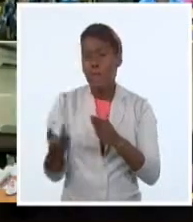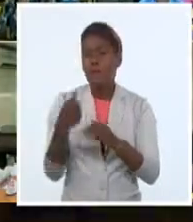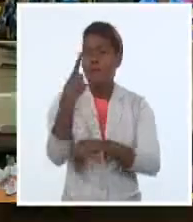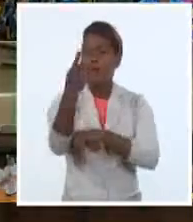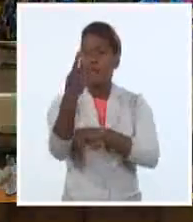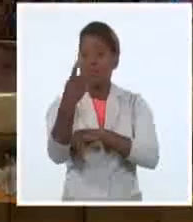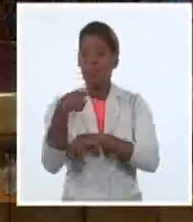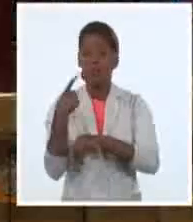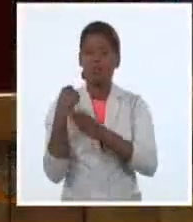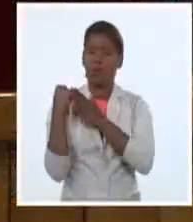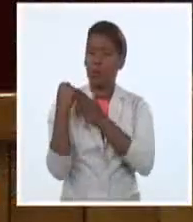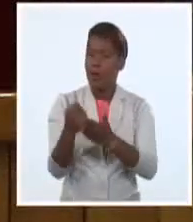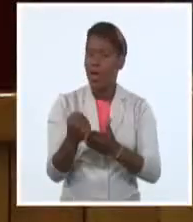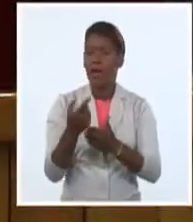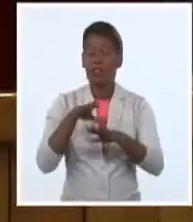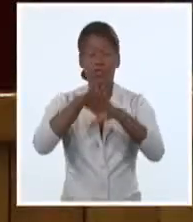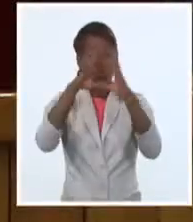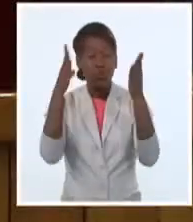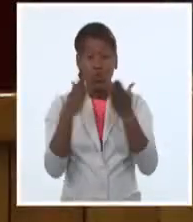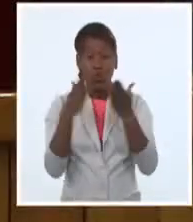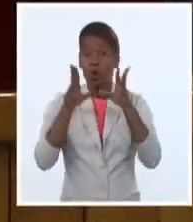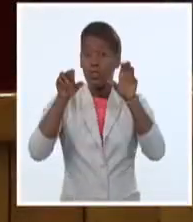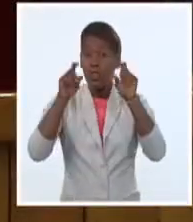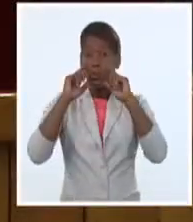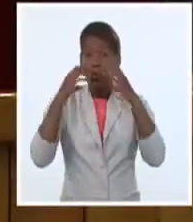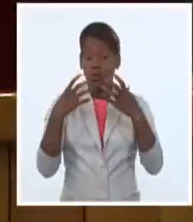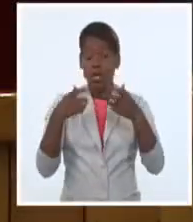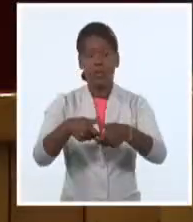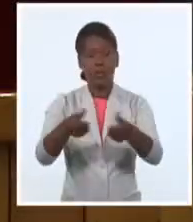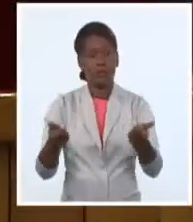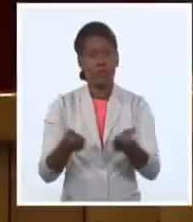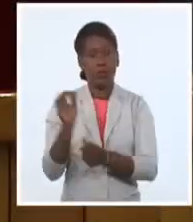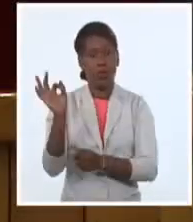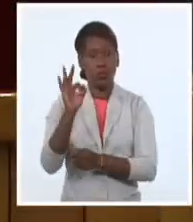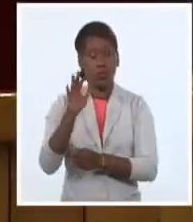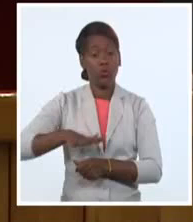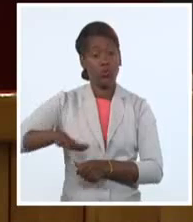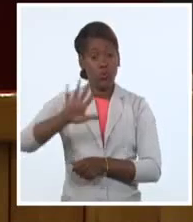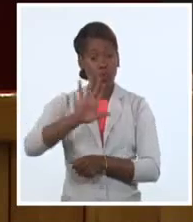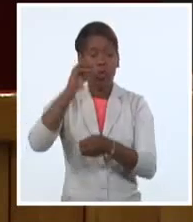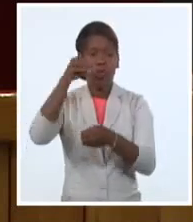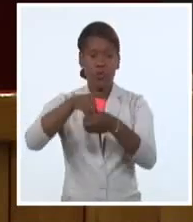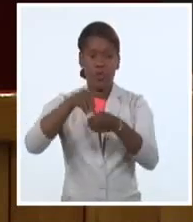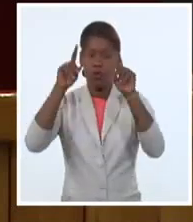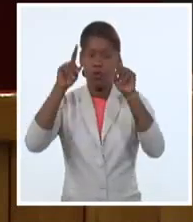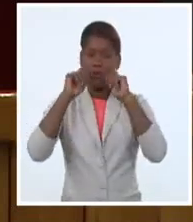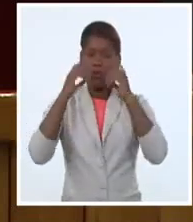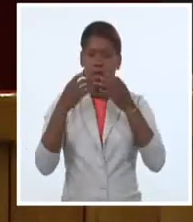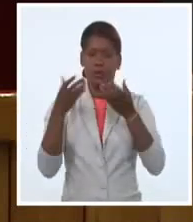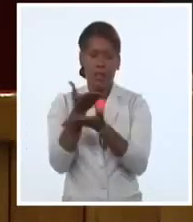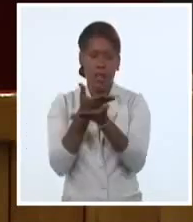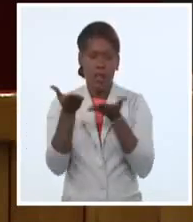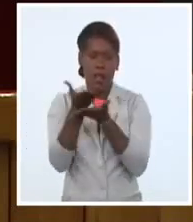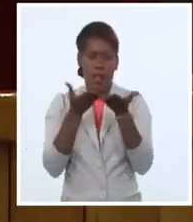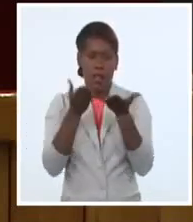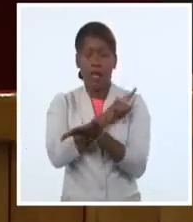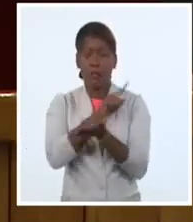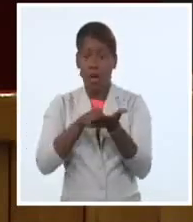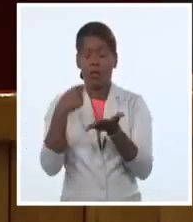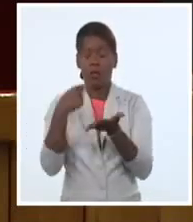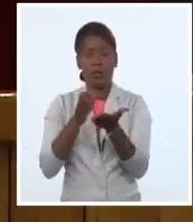la atención a los sectores vulnerables de la población, el conocimiento de las problemáticas e intereses